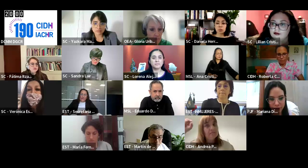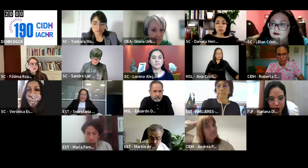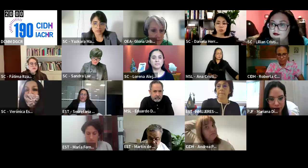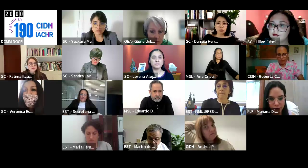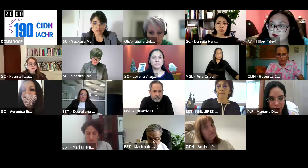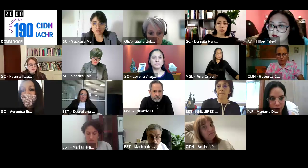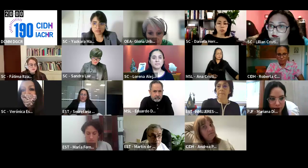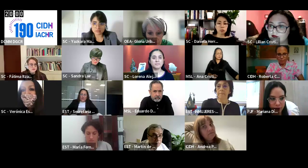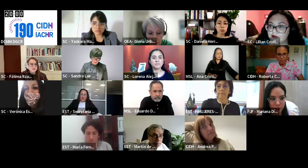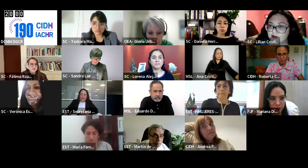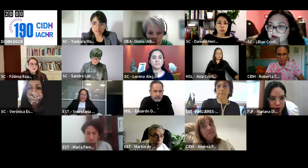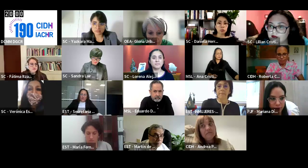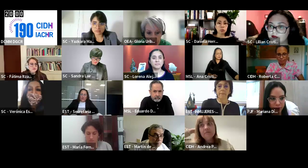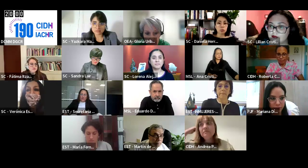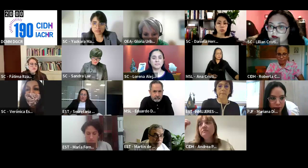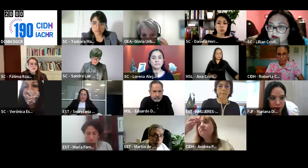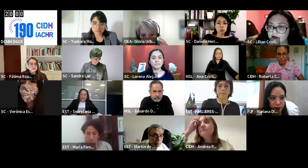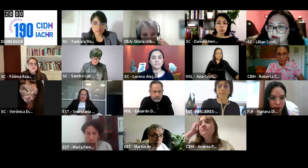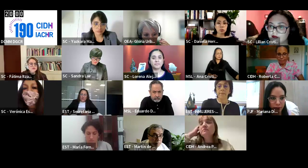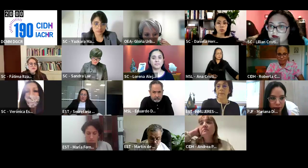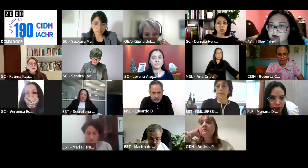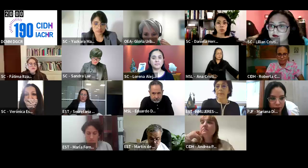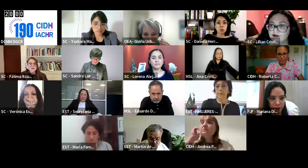sí. ¿Dónde es?